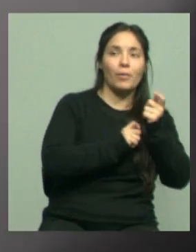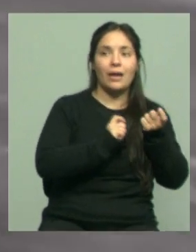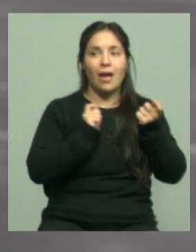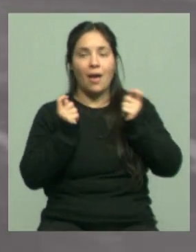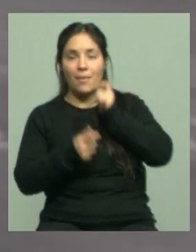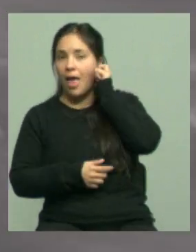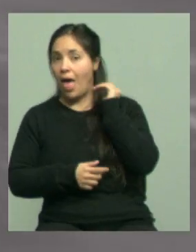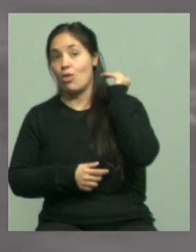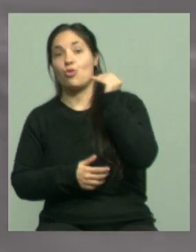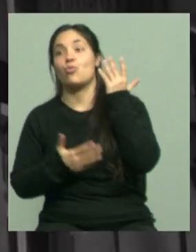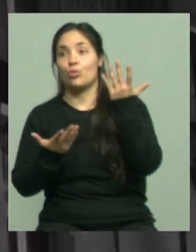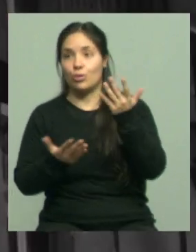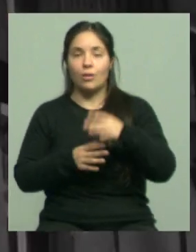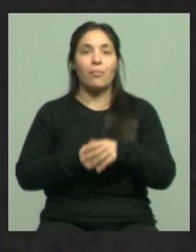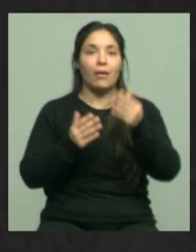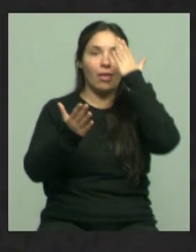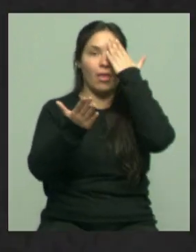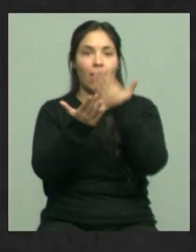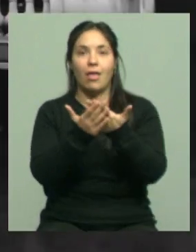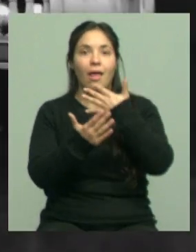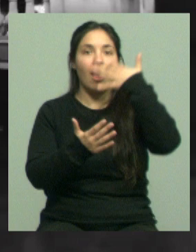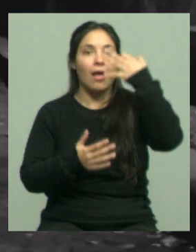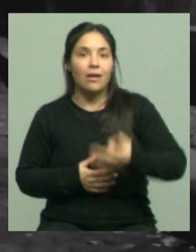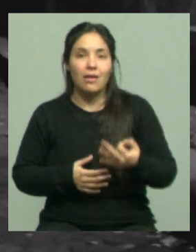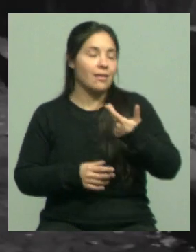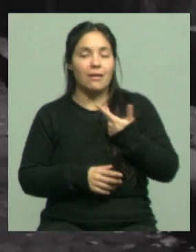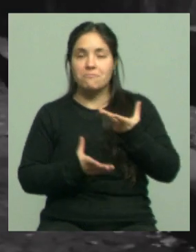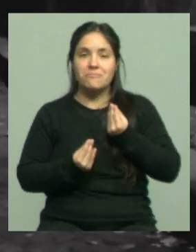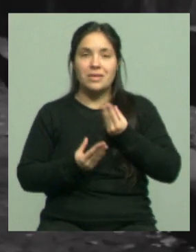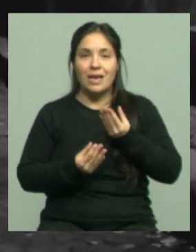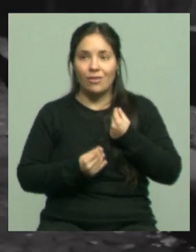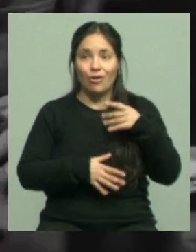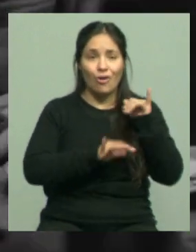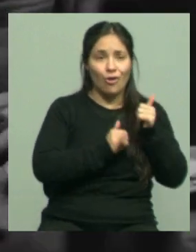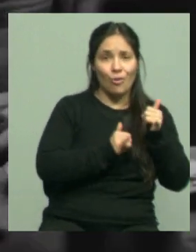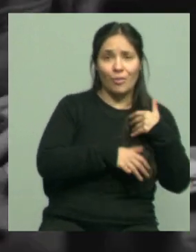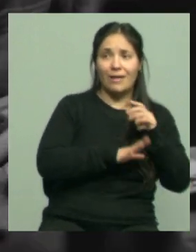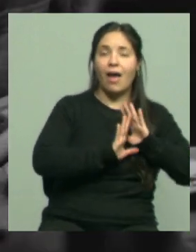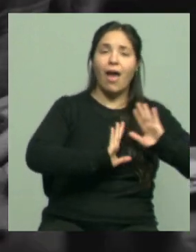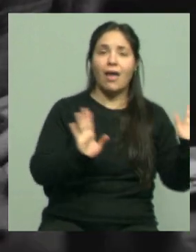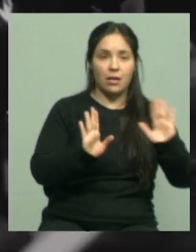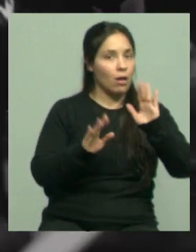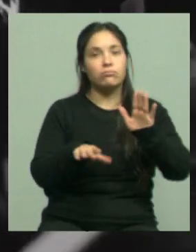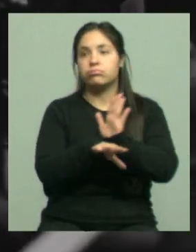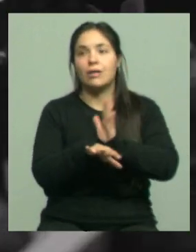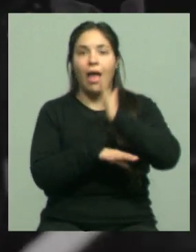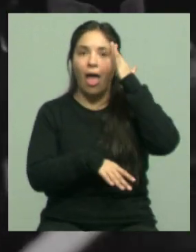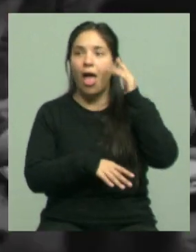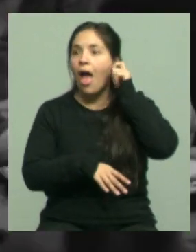enfrentarse a la realidad, a este cambio de pasar, de dejar de ser adolescente y... a ser un adulto. Claro,